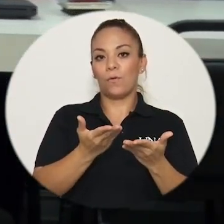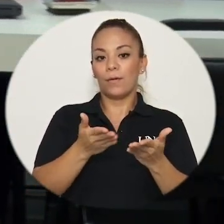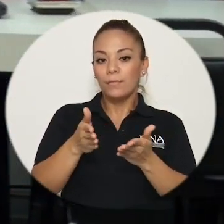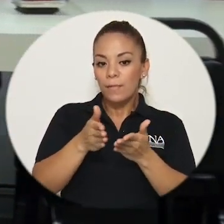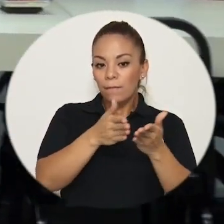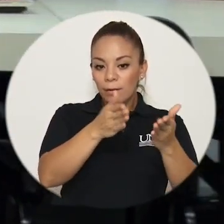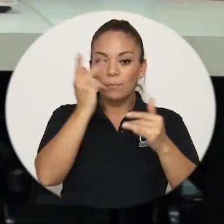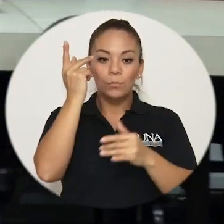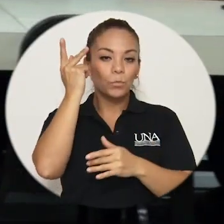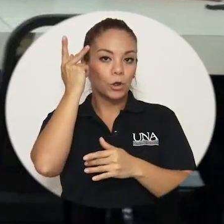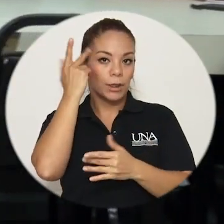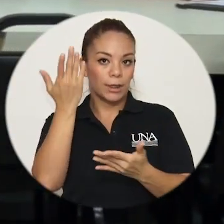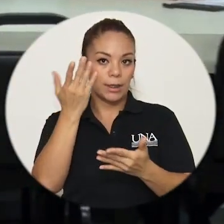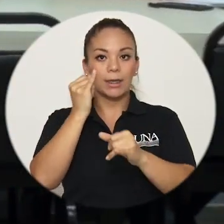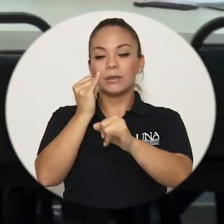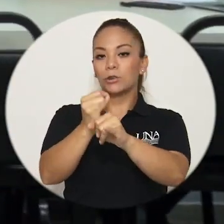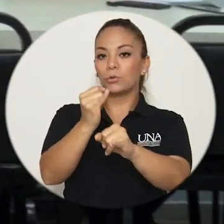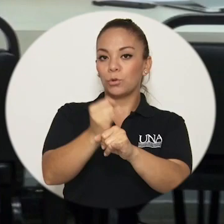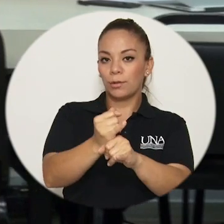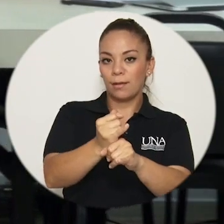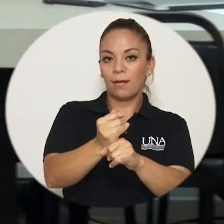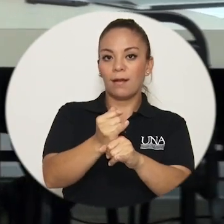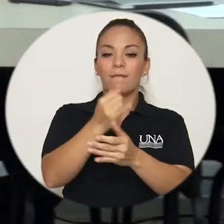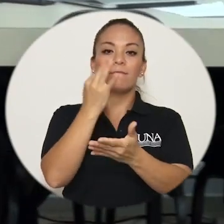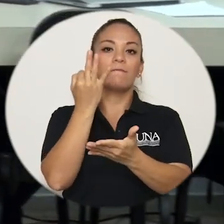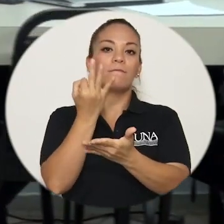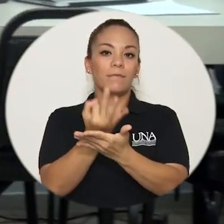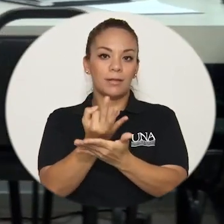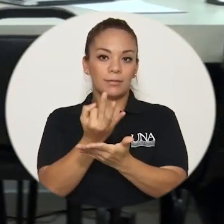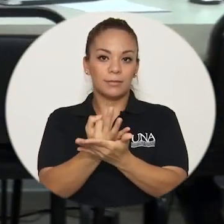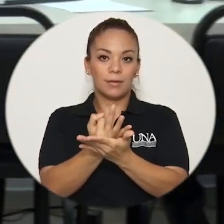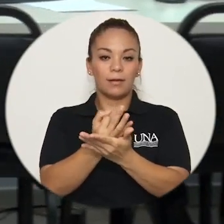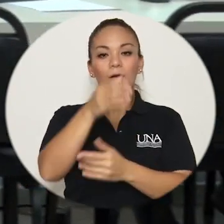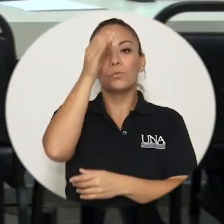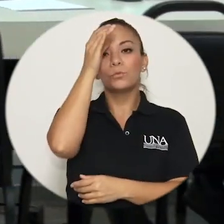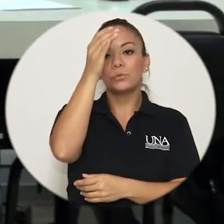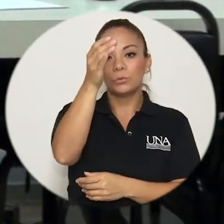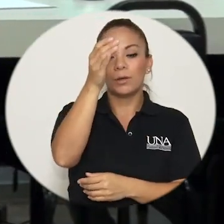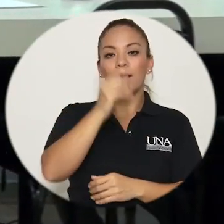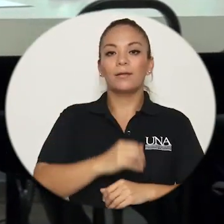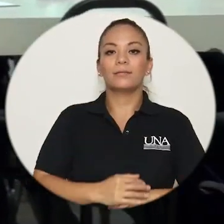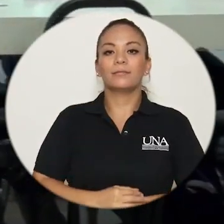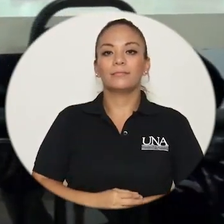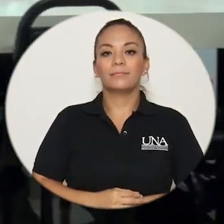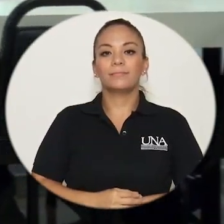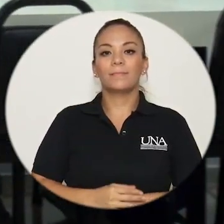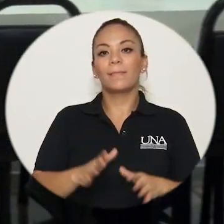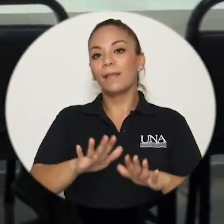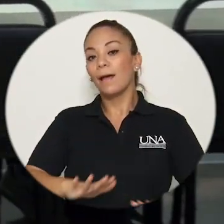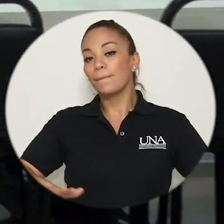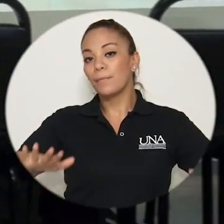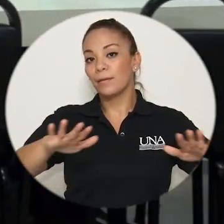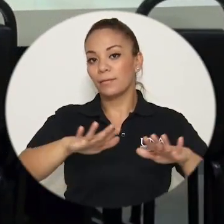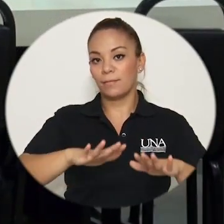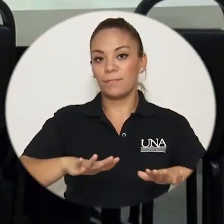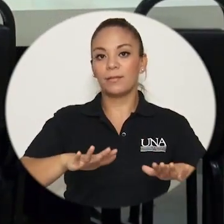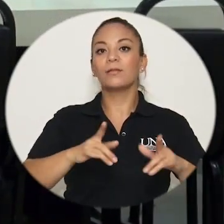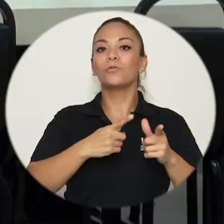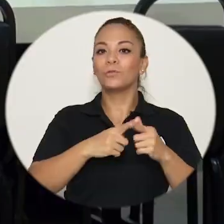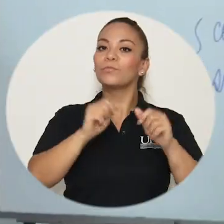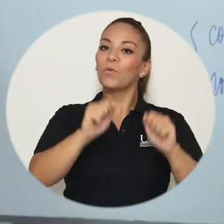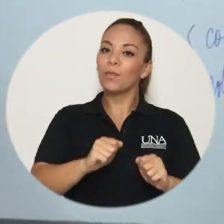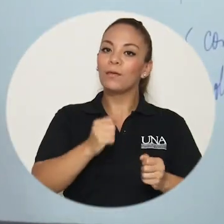viabilidad política, institucional, financiera, cultural y